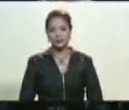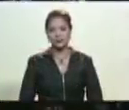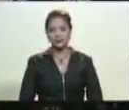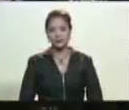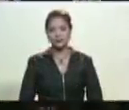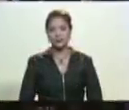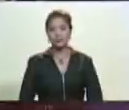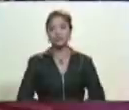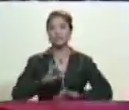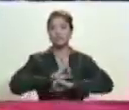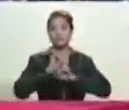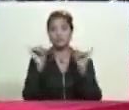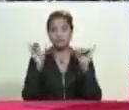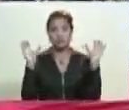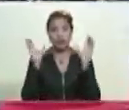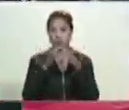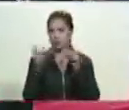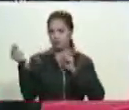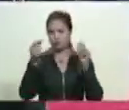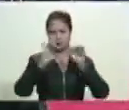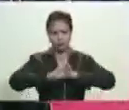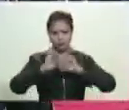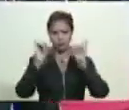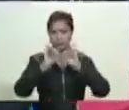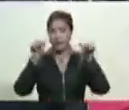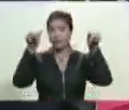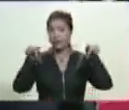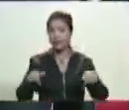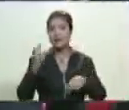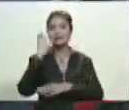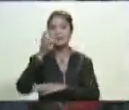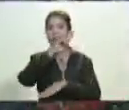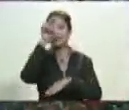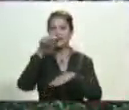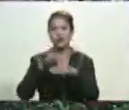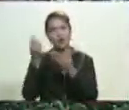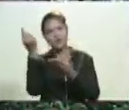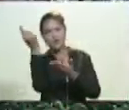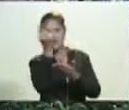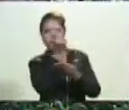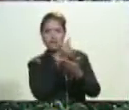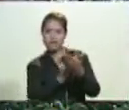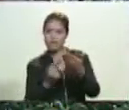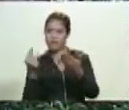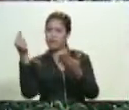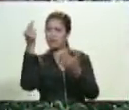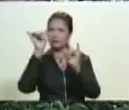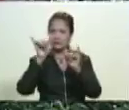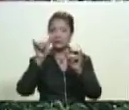Se ha levantado aquí la sesión en el Salón Elíptico del Palacio Federal Legislativo, teniendo entonces...